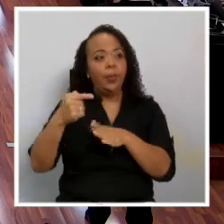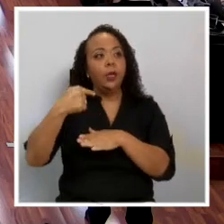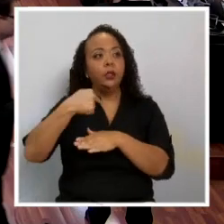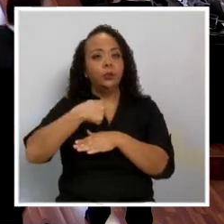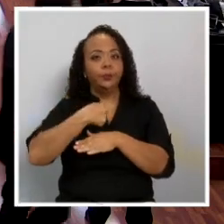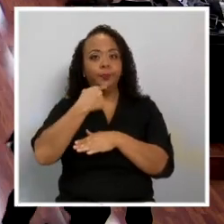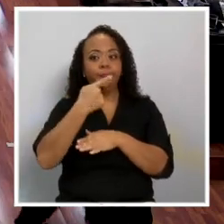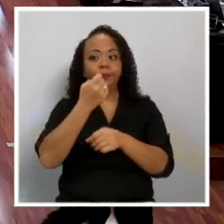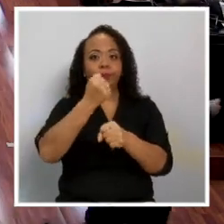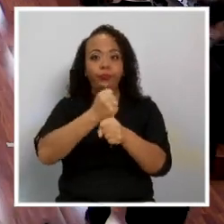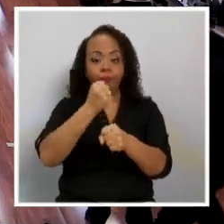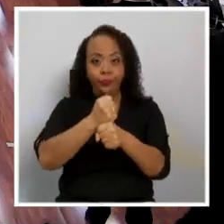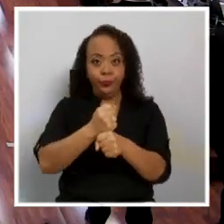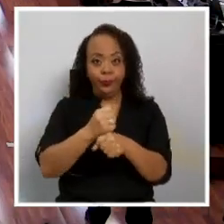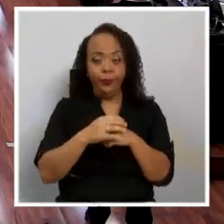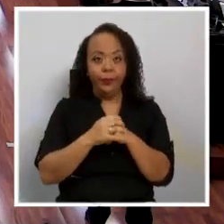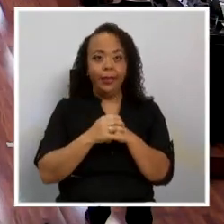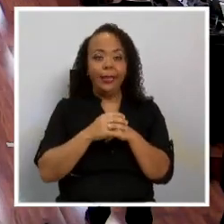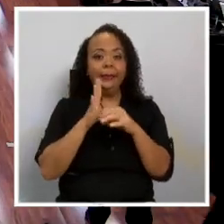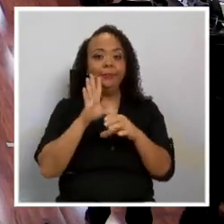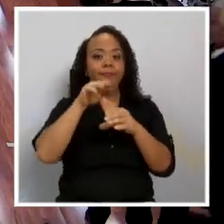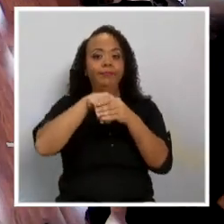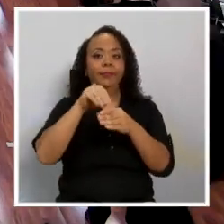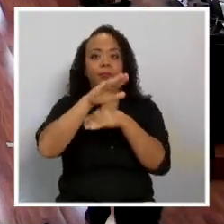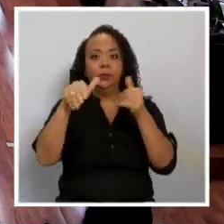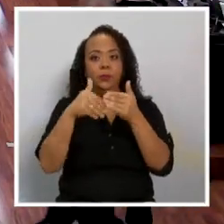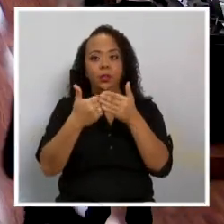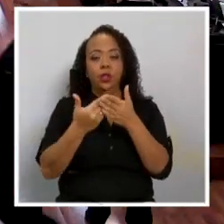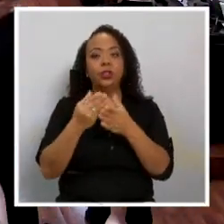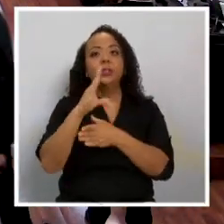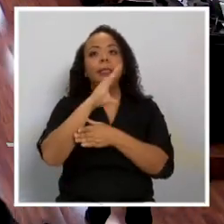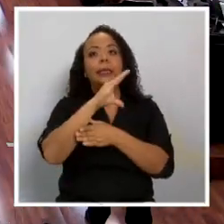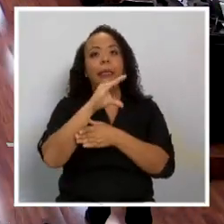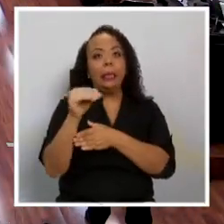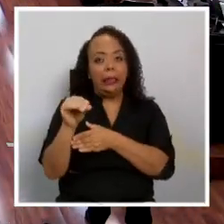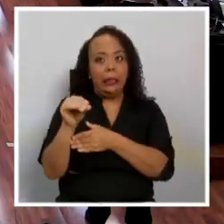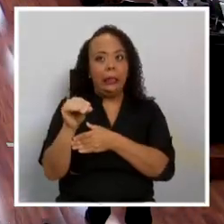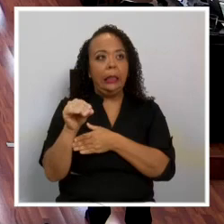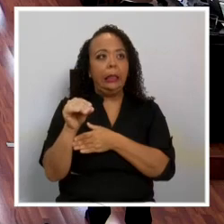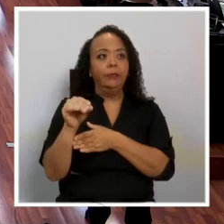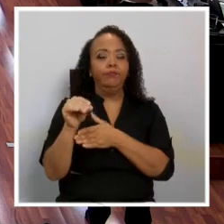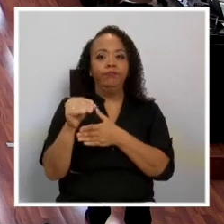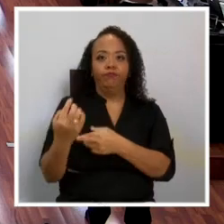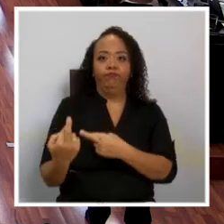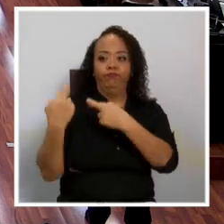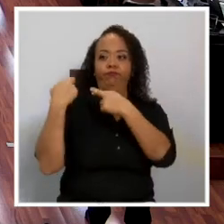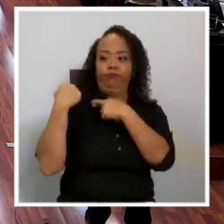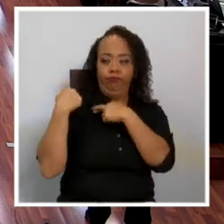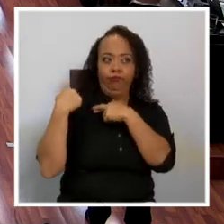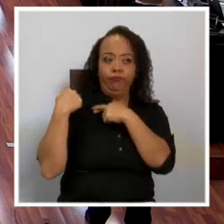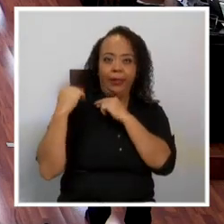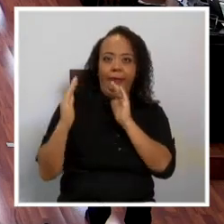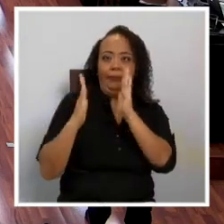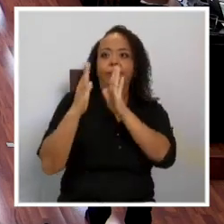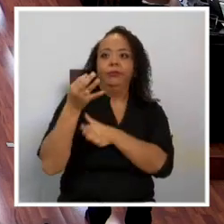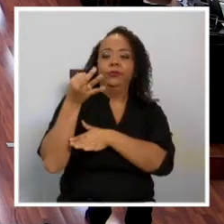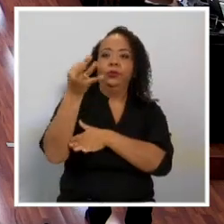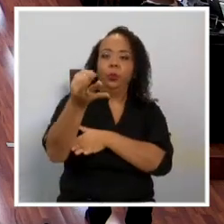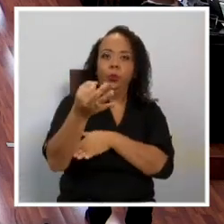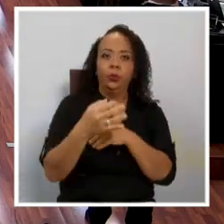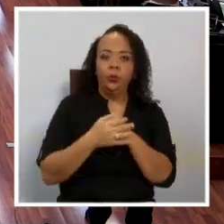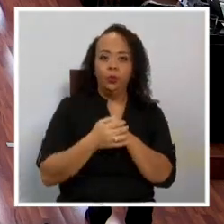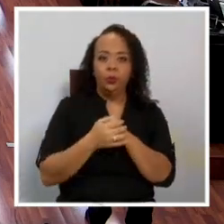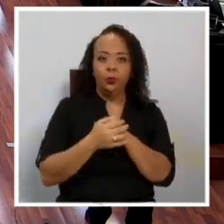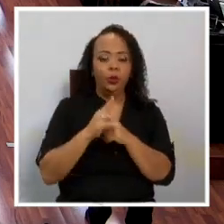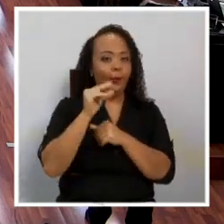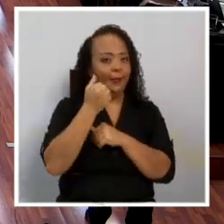diciendo operación en barrio, integrarlos a todos y dividir la responsabilidad de cara a lo que viene, que ya sabemos que